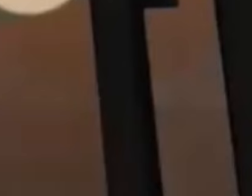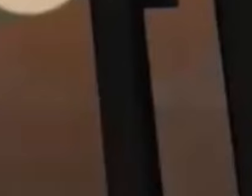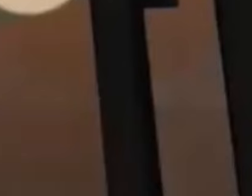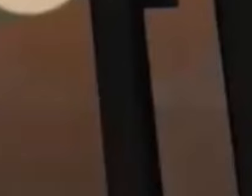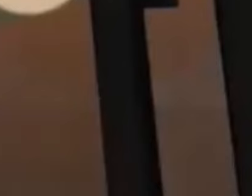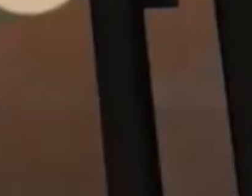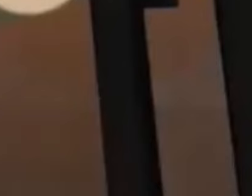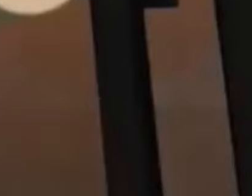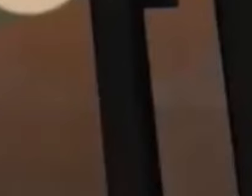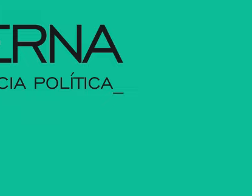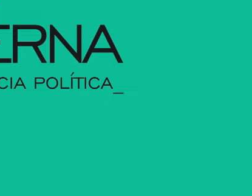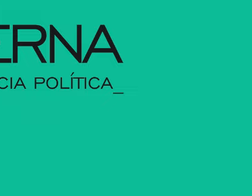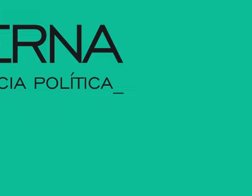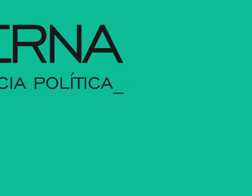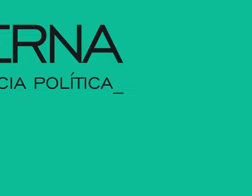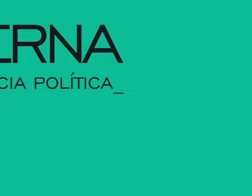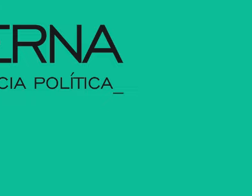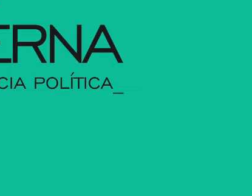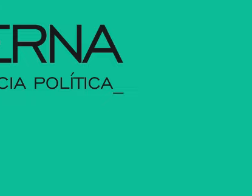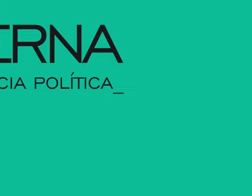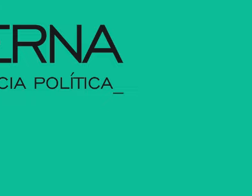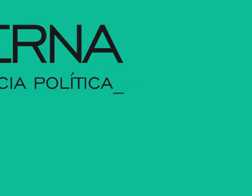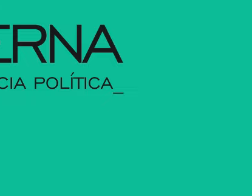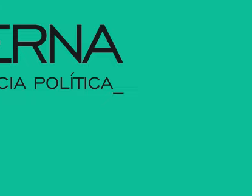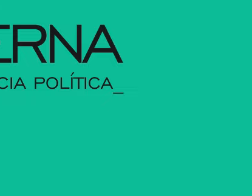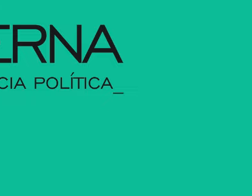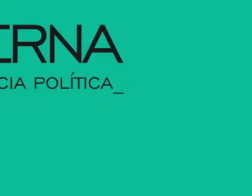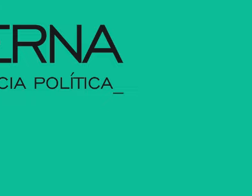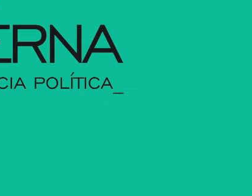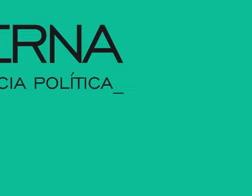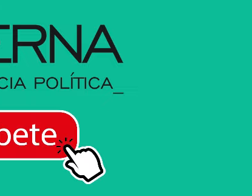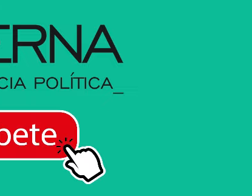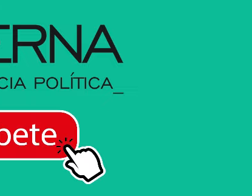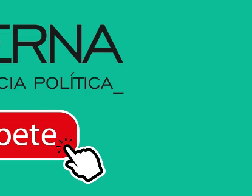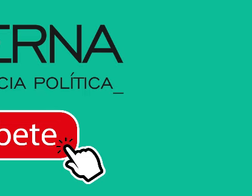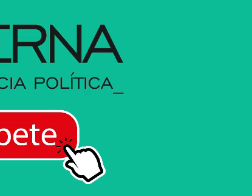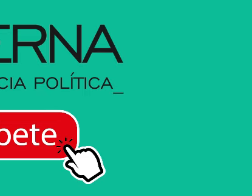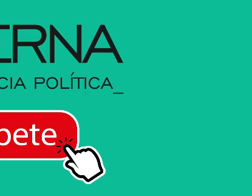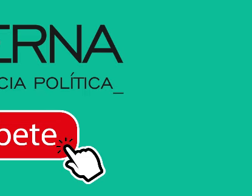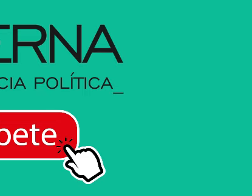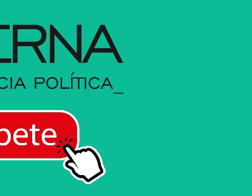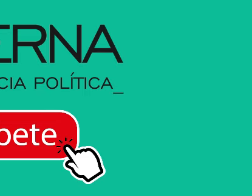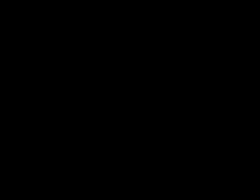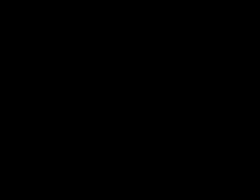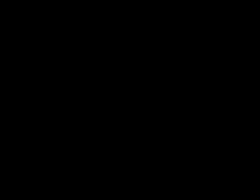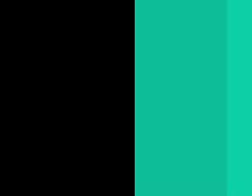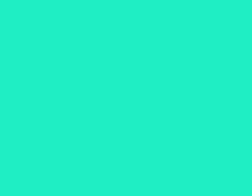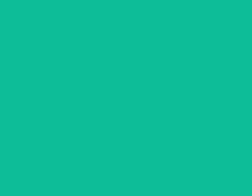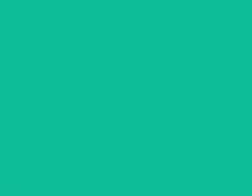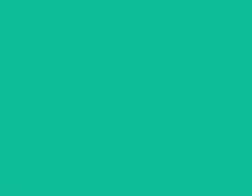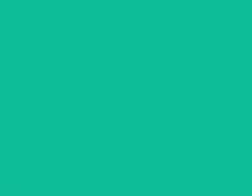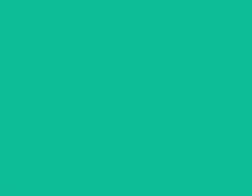Ministerio pensado si te gustó el vídeo No olvides dejar un like y suscribite a nuestro